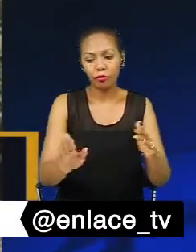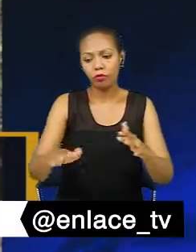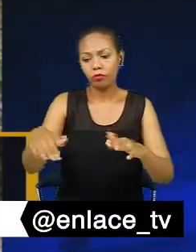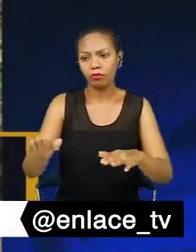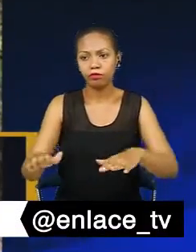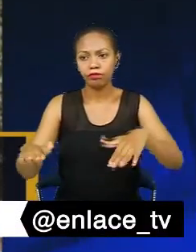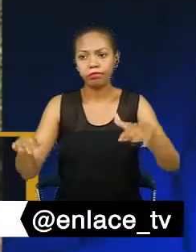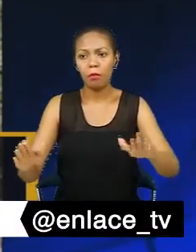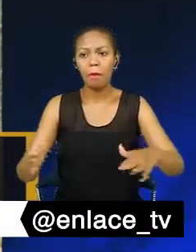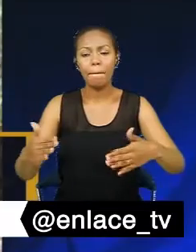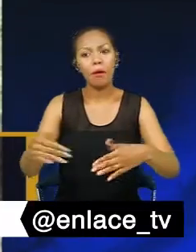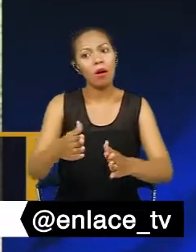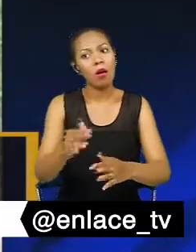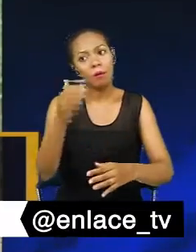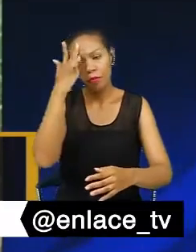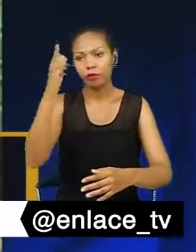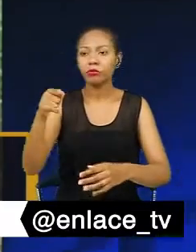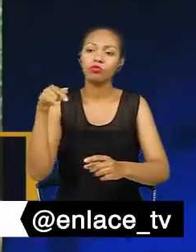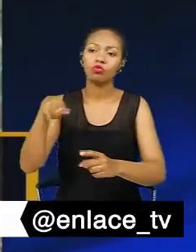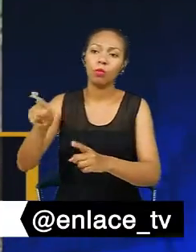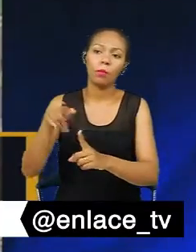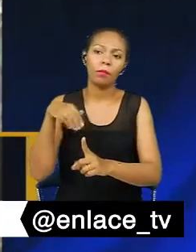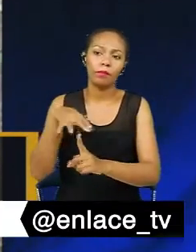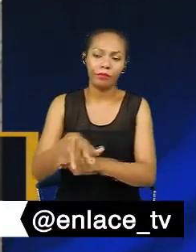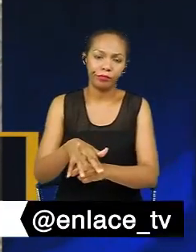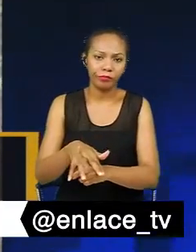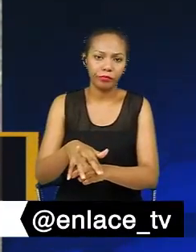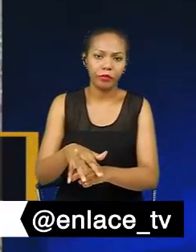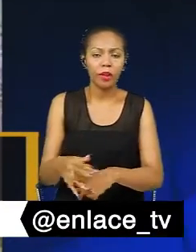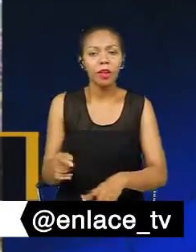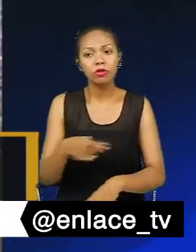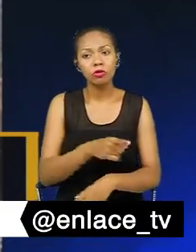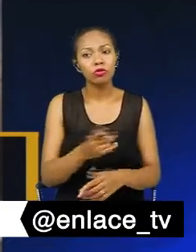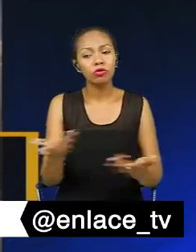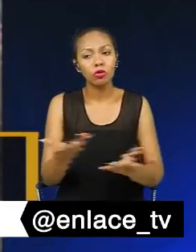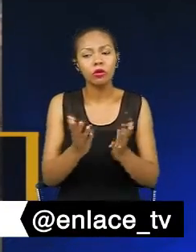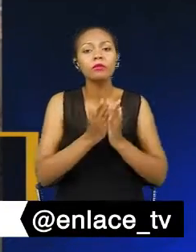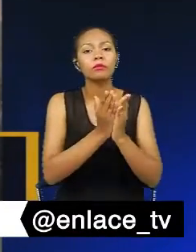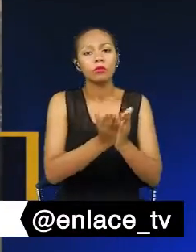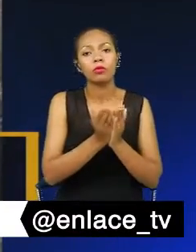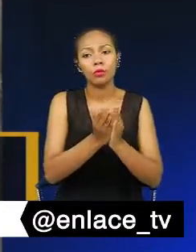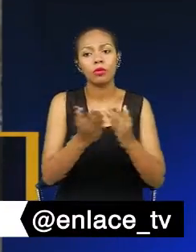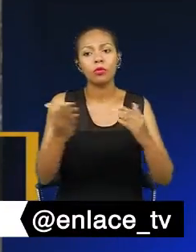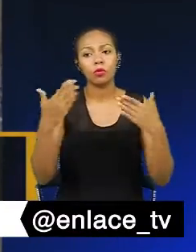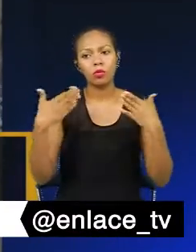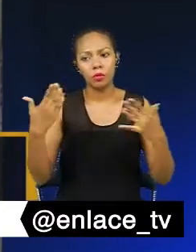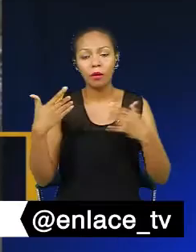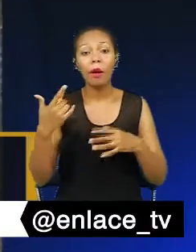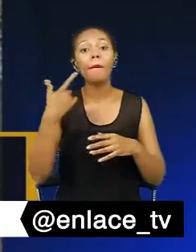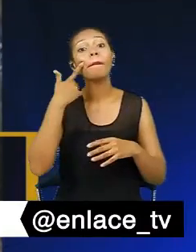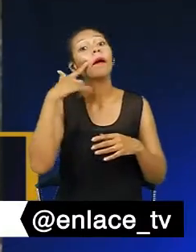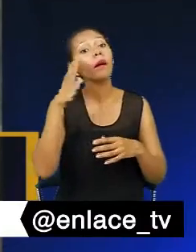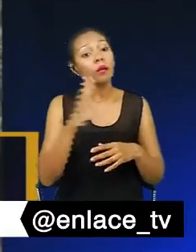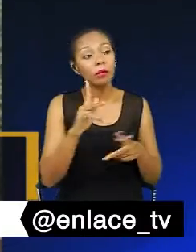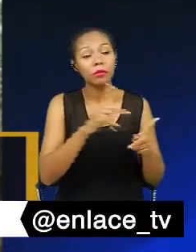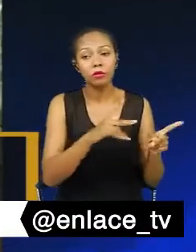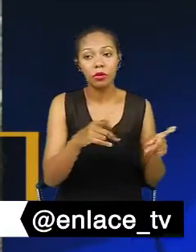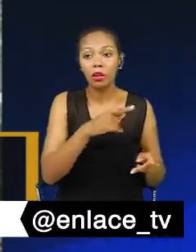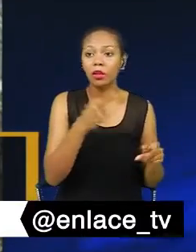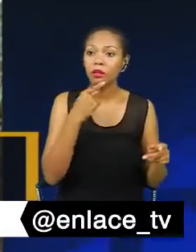presenta en la quebrada La Cascajera, que desemboca el río Sogamoso en el municipio de Puerto Wilches y que al parecer se da, según habitantes, por una